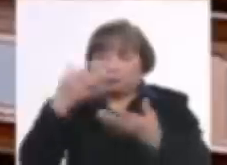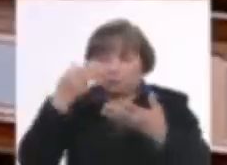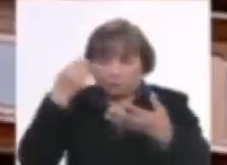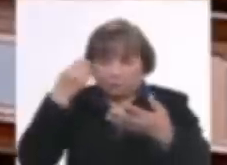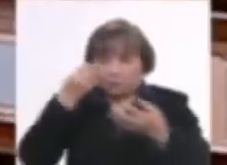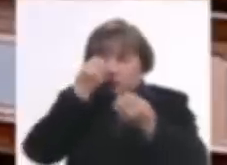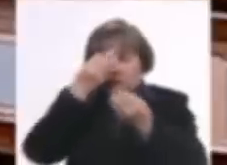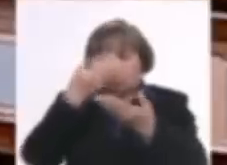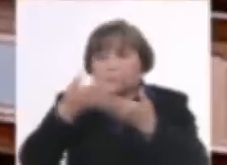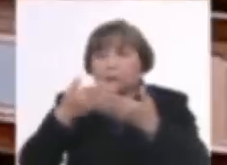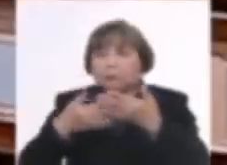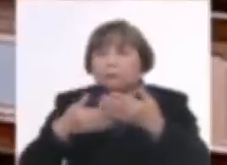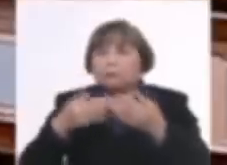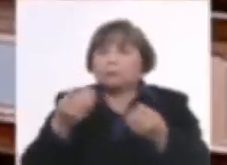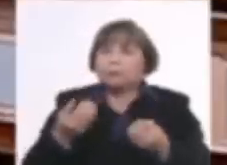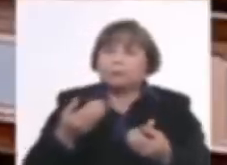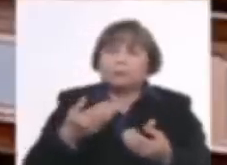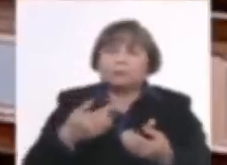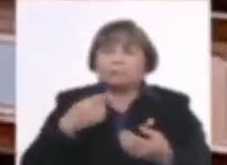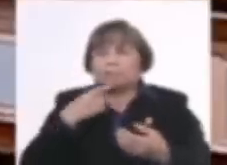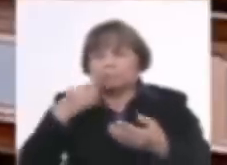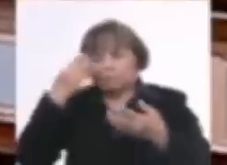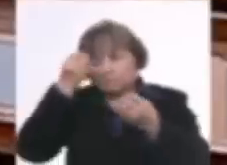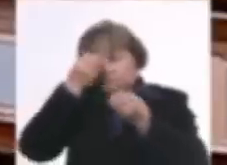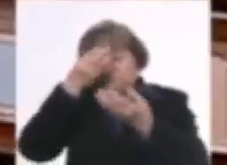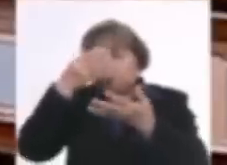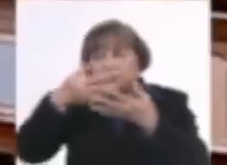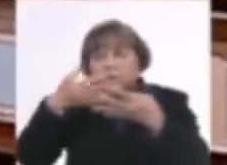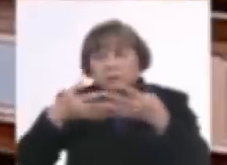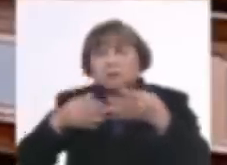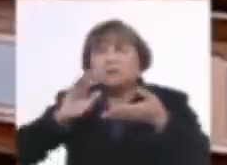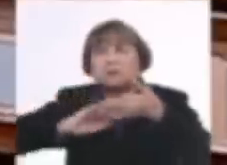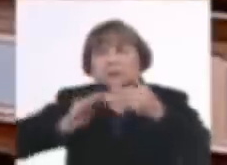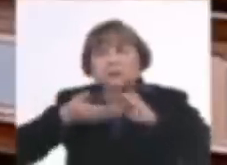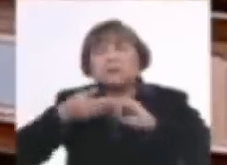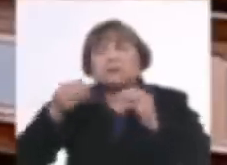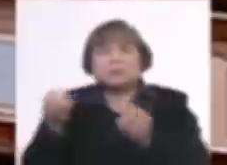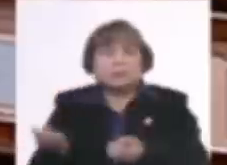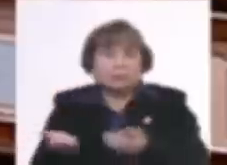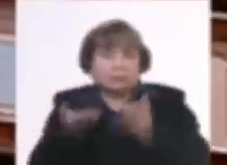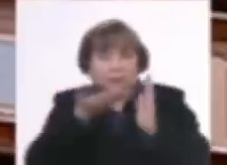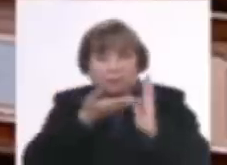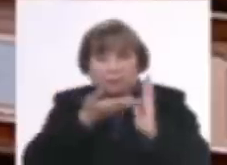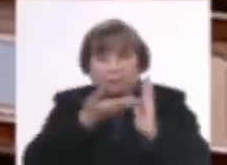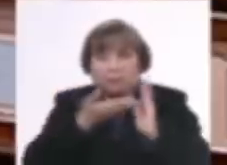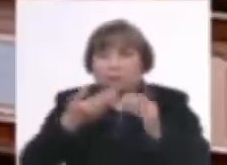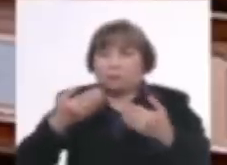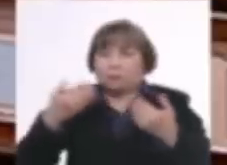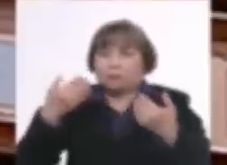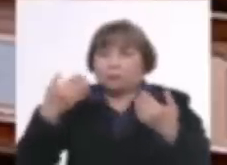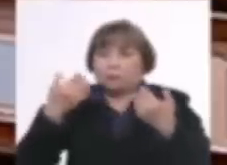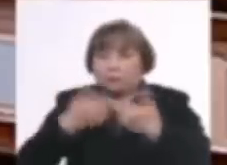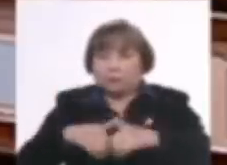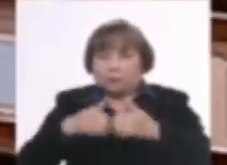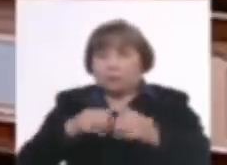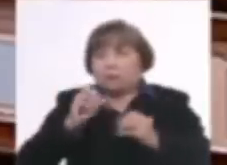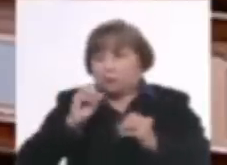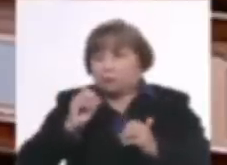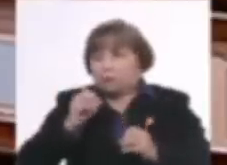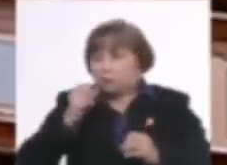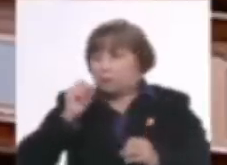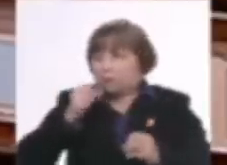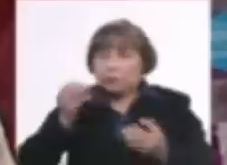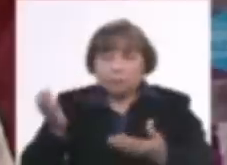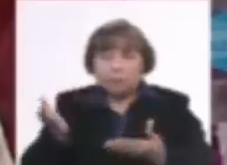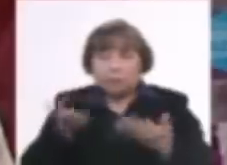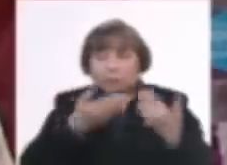recogió información, señor presidente, usted recogió información y esa información la llevó a la empresa o a dónde? Sí, se